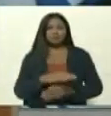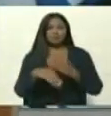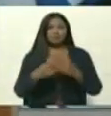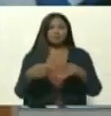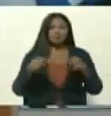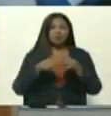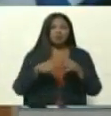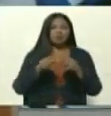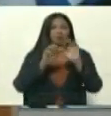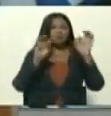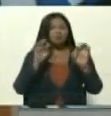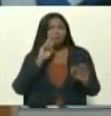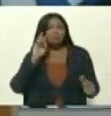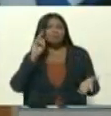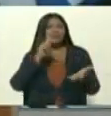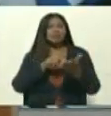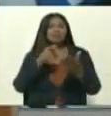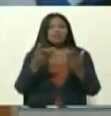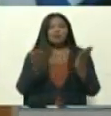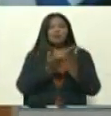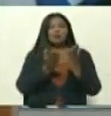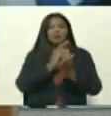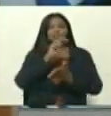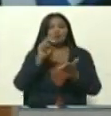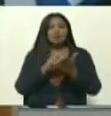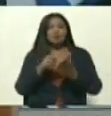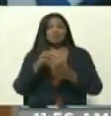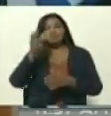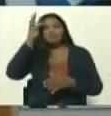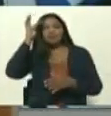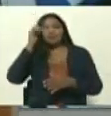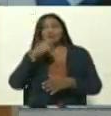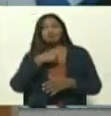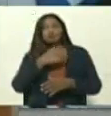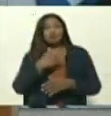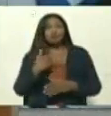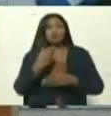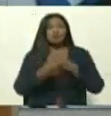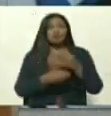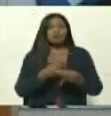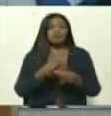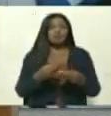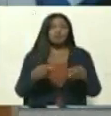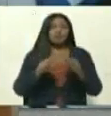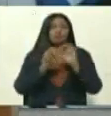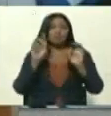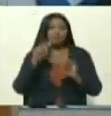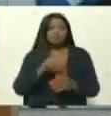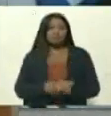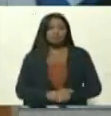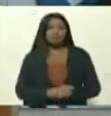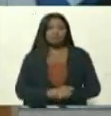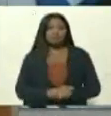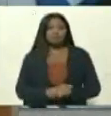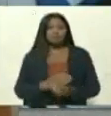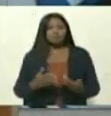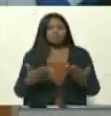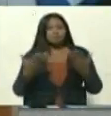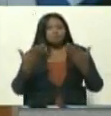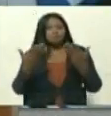esta manera, con nuestra presencia acá en la Escuela Nacional de Fiscales, quiero nuevamente tenderles la